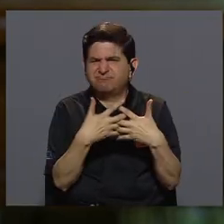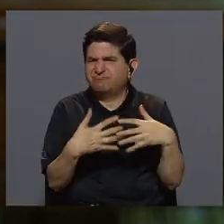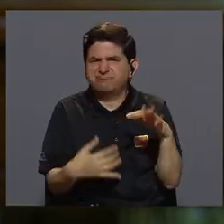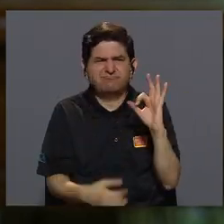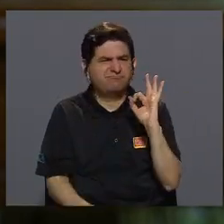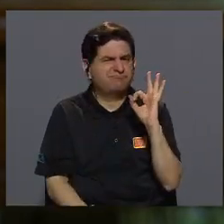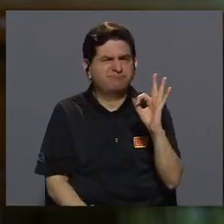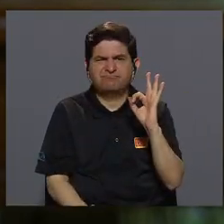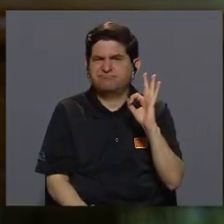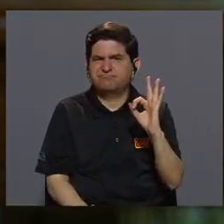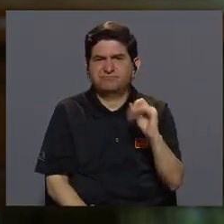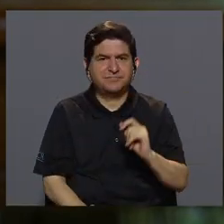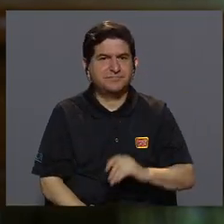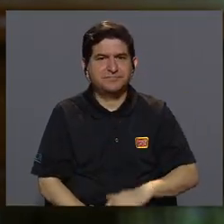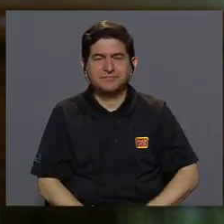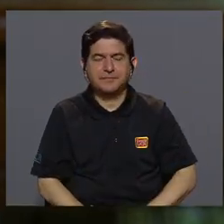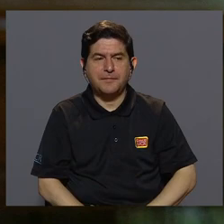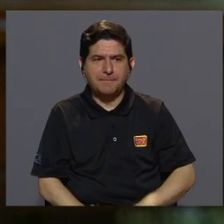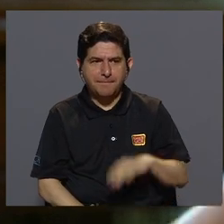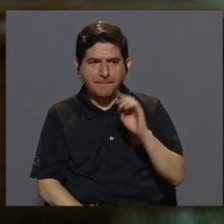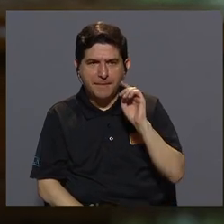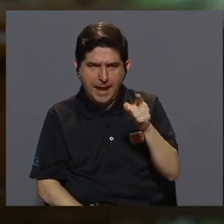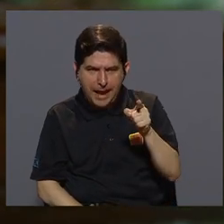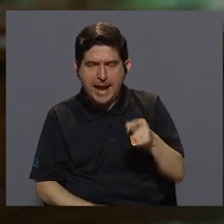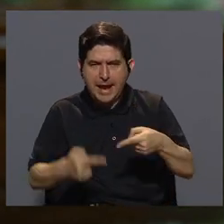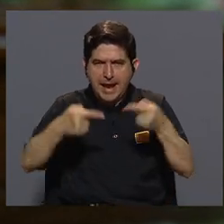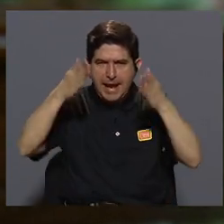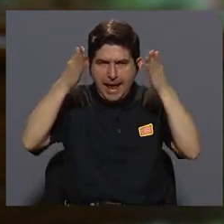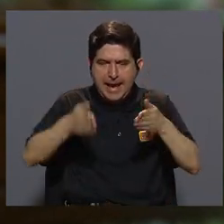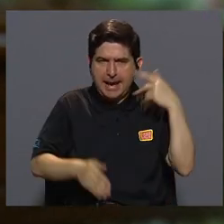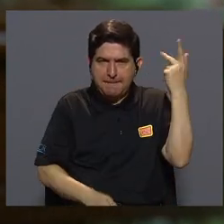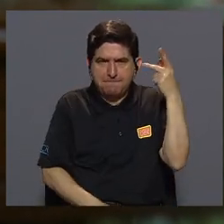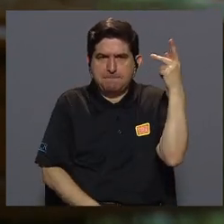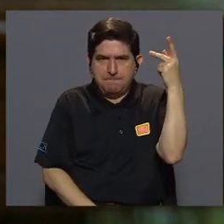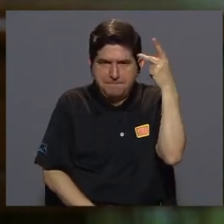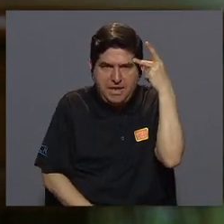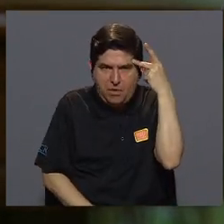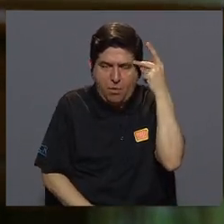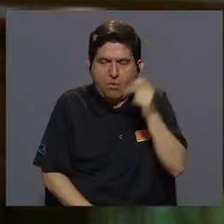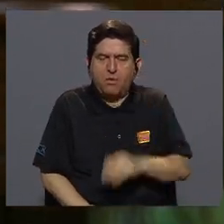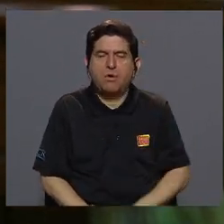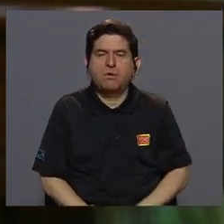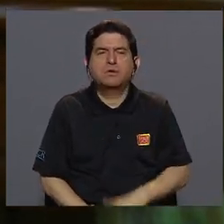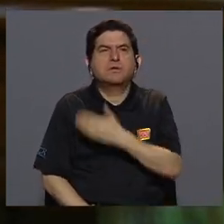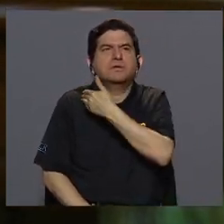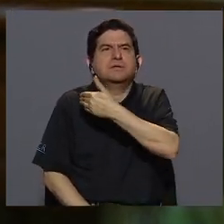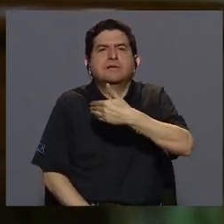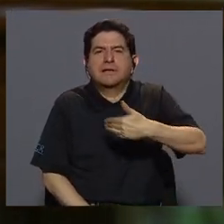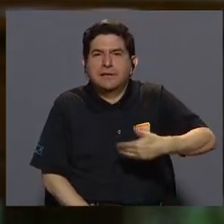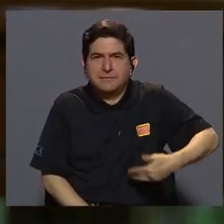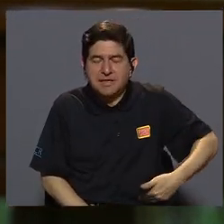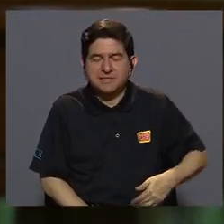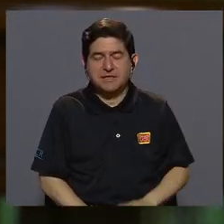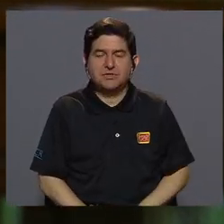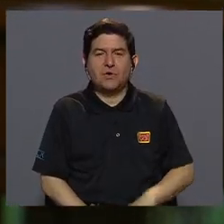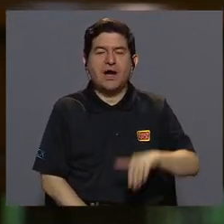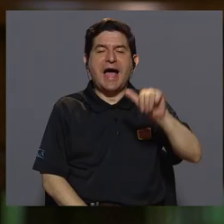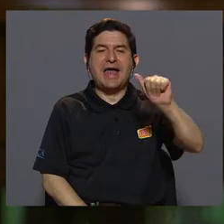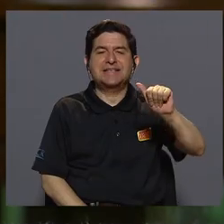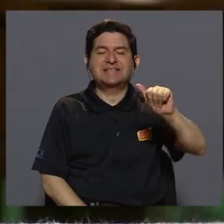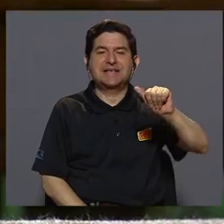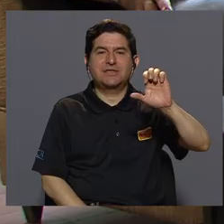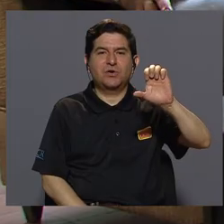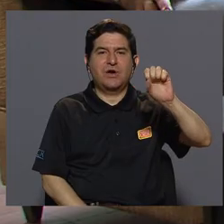bien. Y entonces él era enemigo político del presidente, don